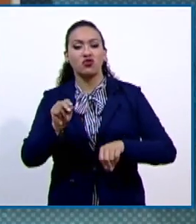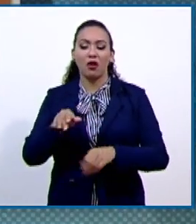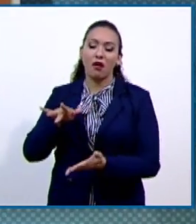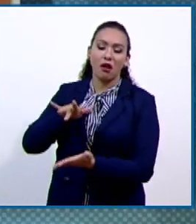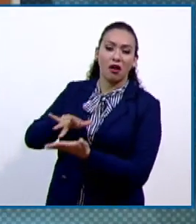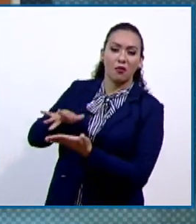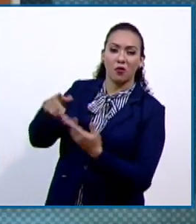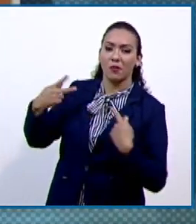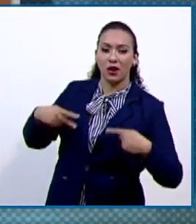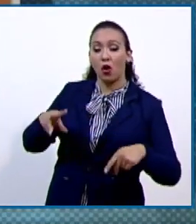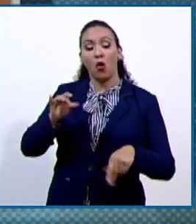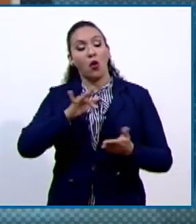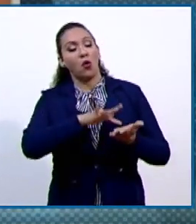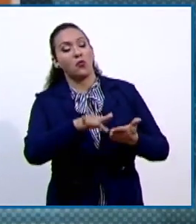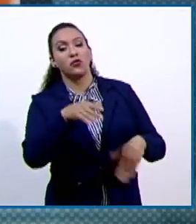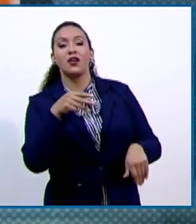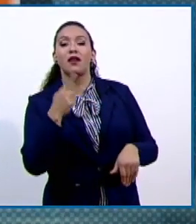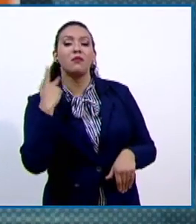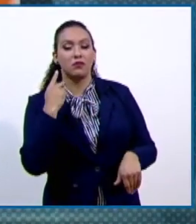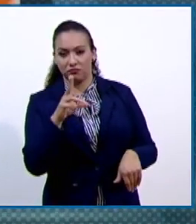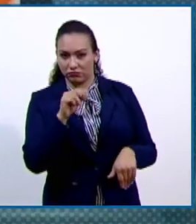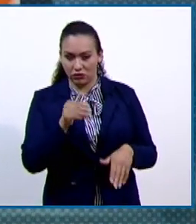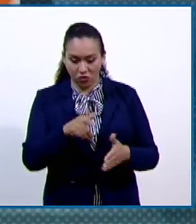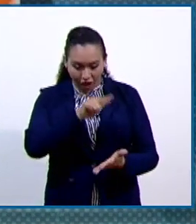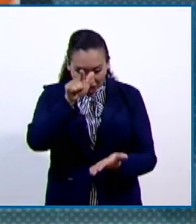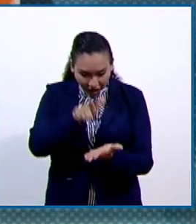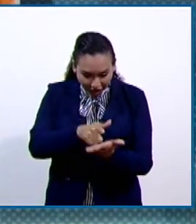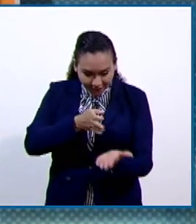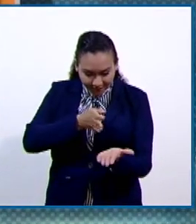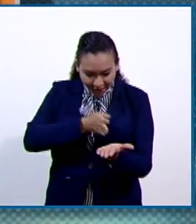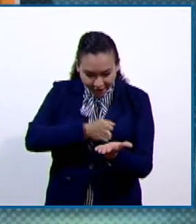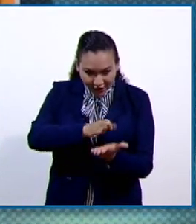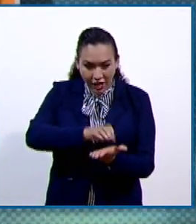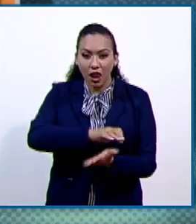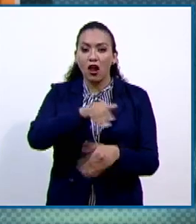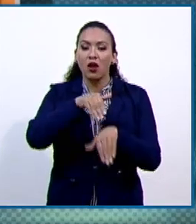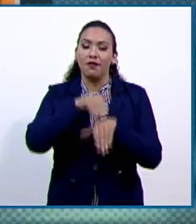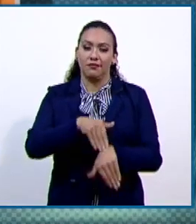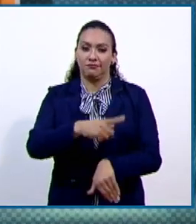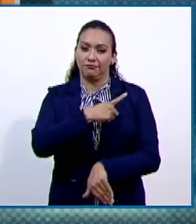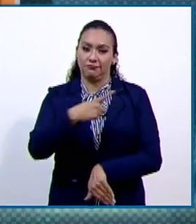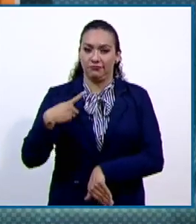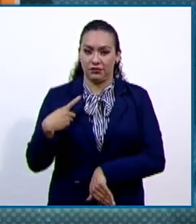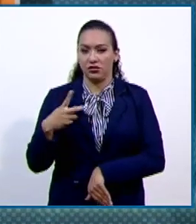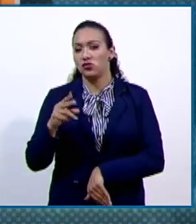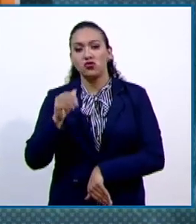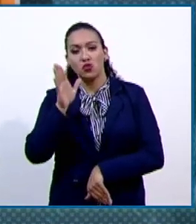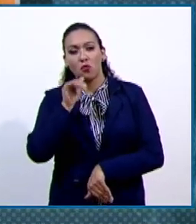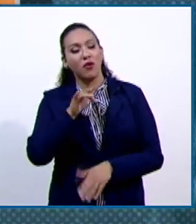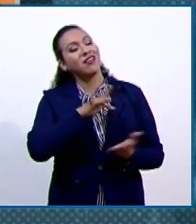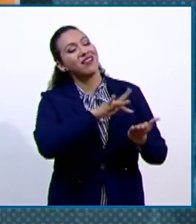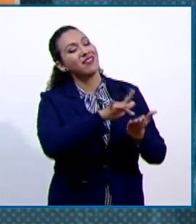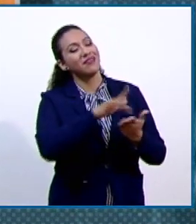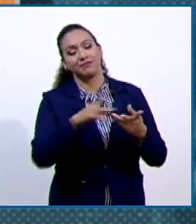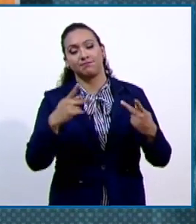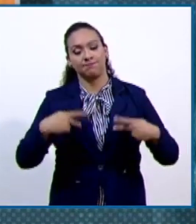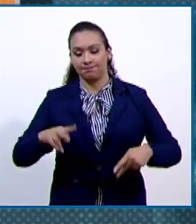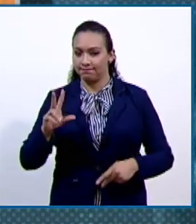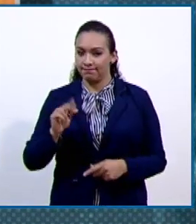la consejera de la Judicatura Federal, Lilia Mónica López Benítez, al participar en el podcast Radio